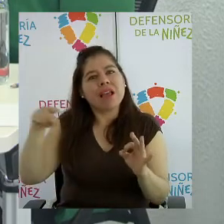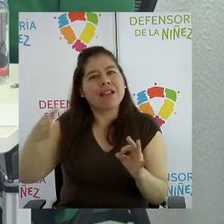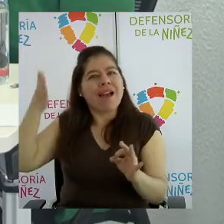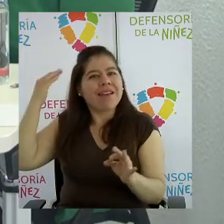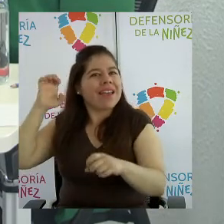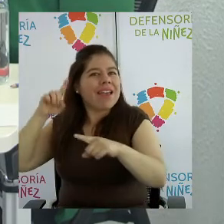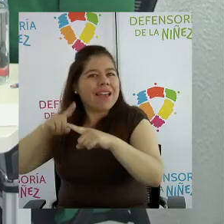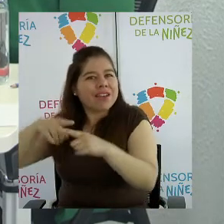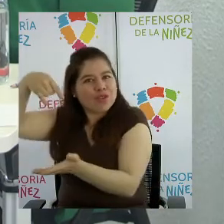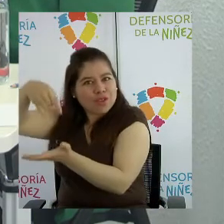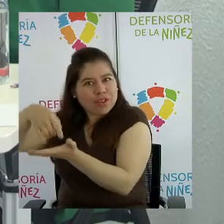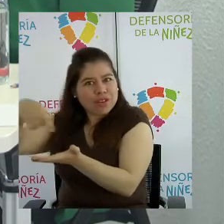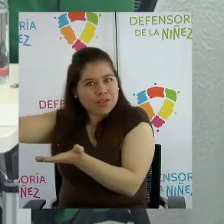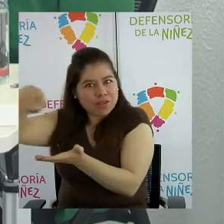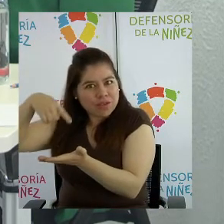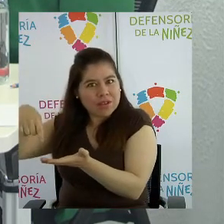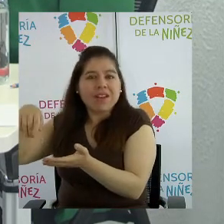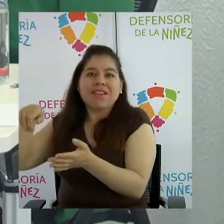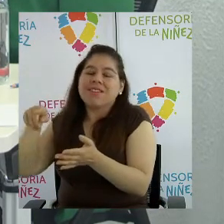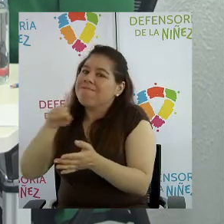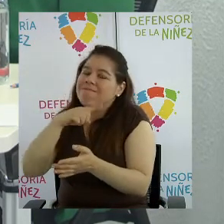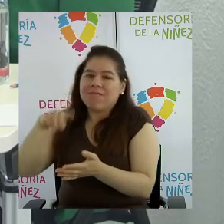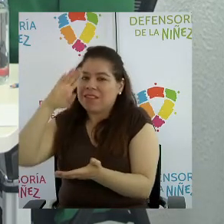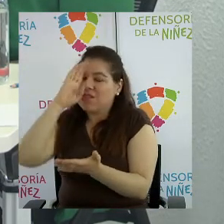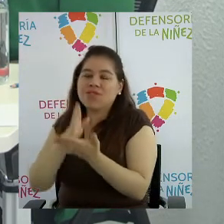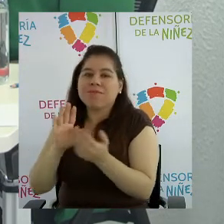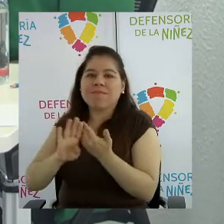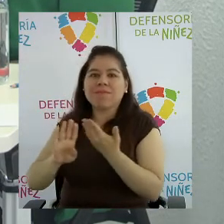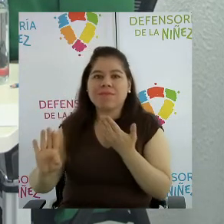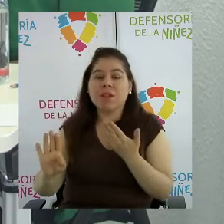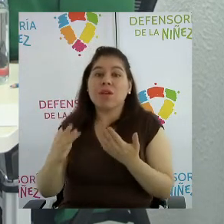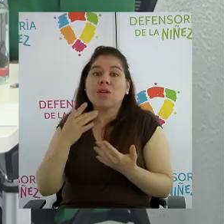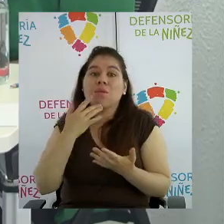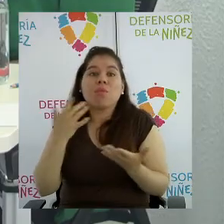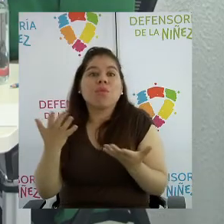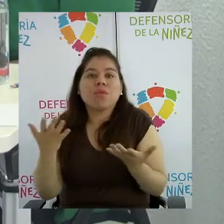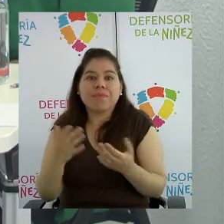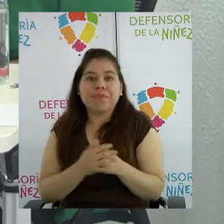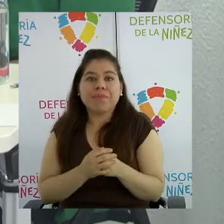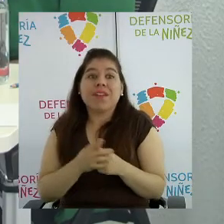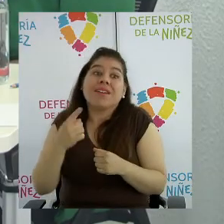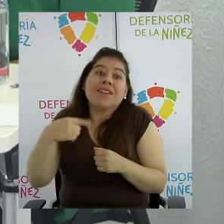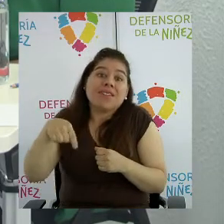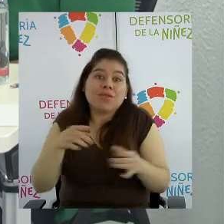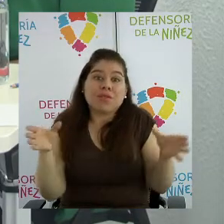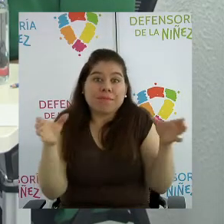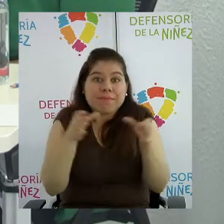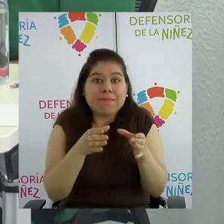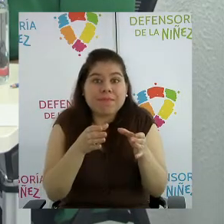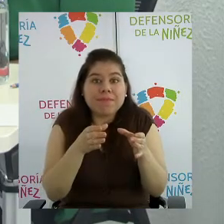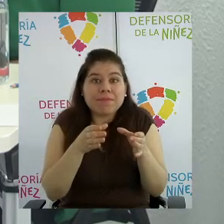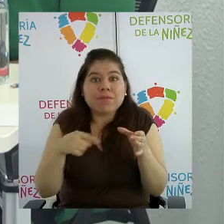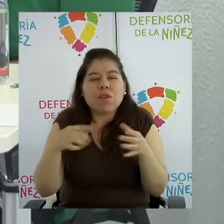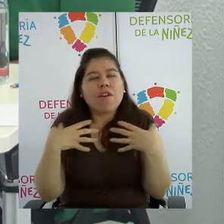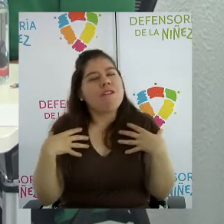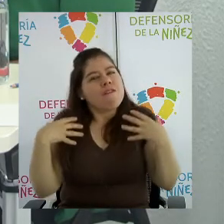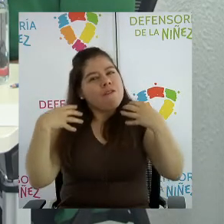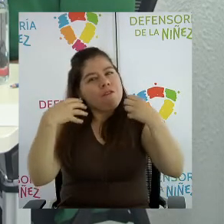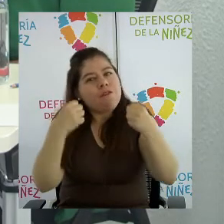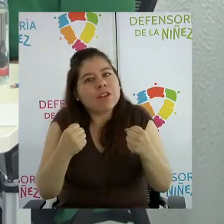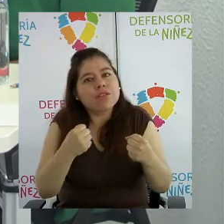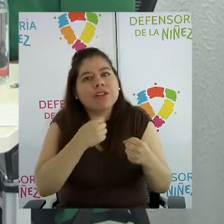Nacional, y la verdad es que eso tiene como fundamento el que todo el equipo ha destinado todos sus esfuerzos en poder